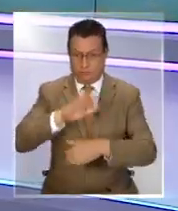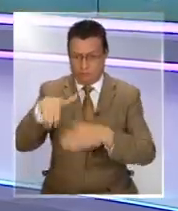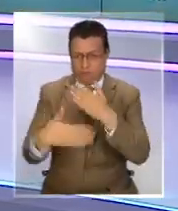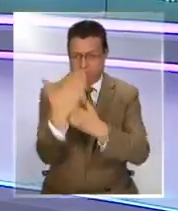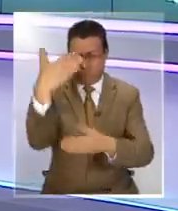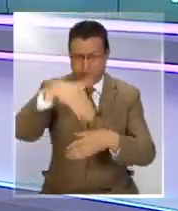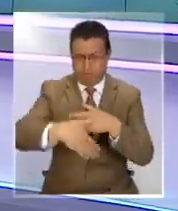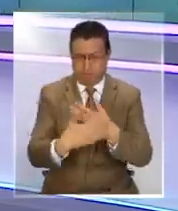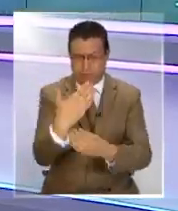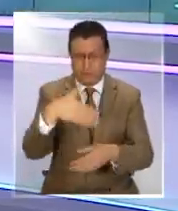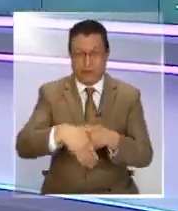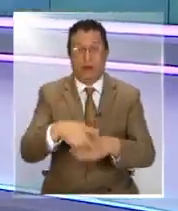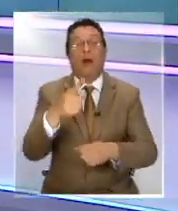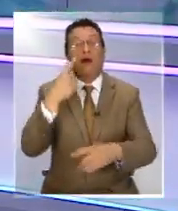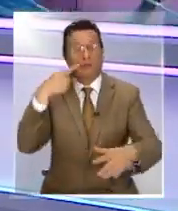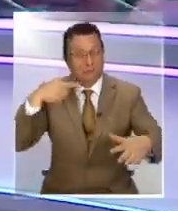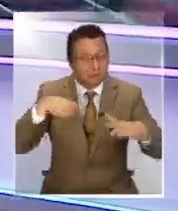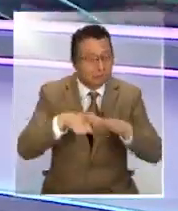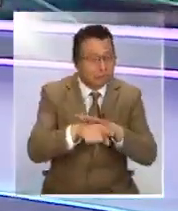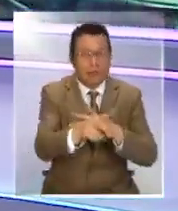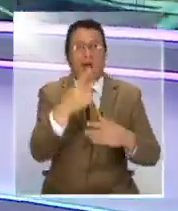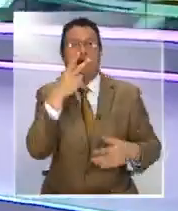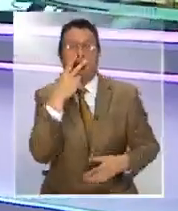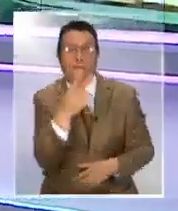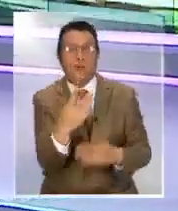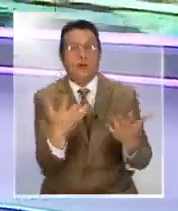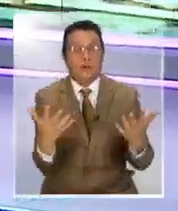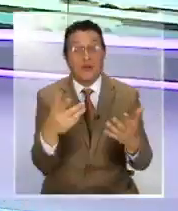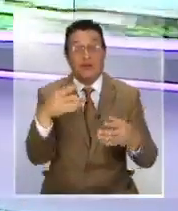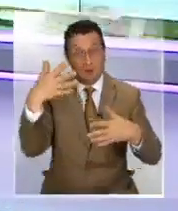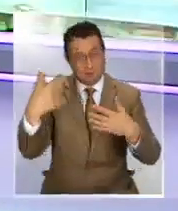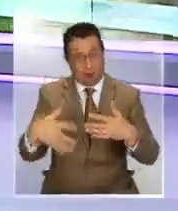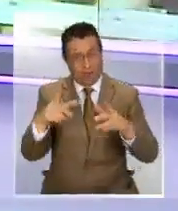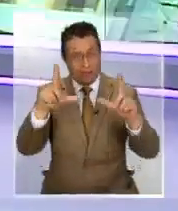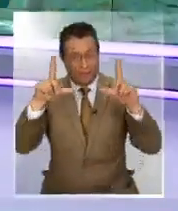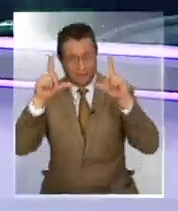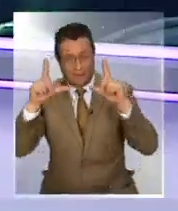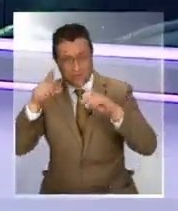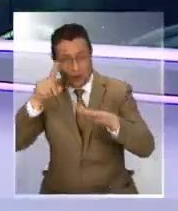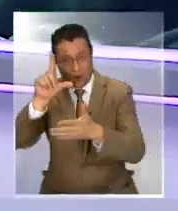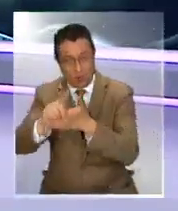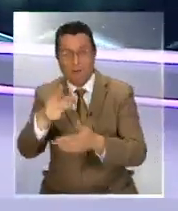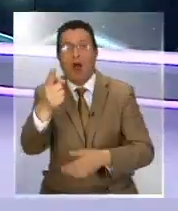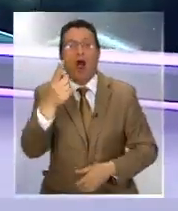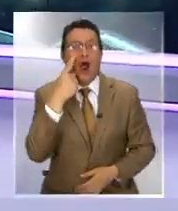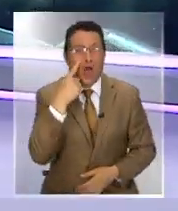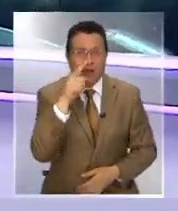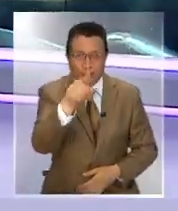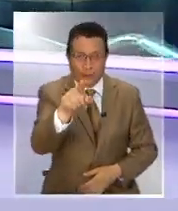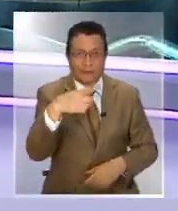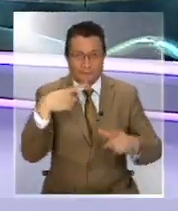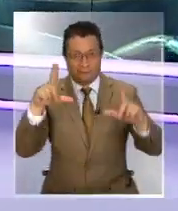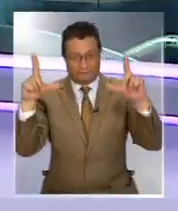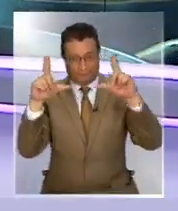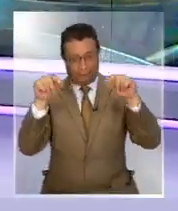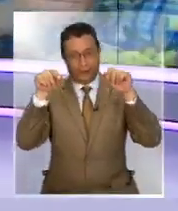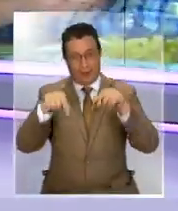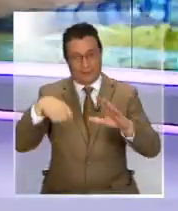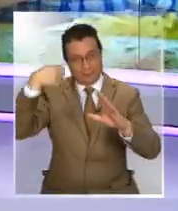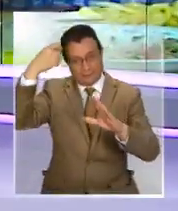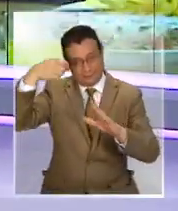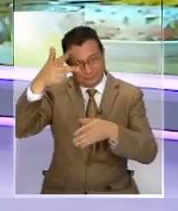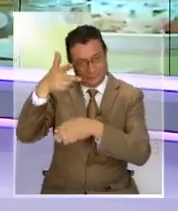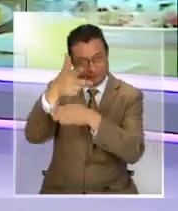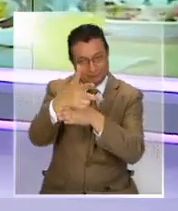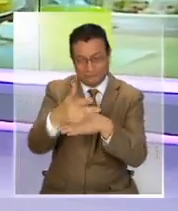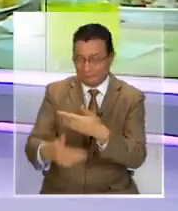eso entramos en sus rincones más secretos y emblemáticos para que usted pueda conocerlos a través del reportaje de Manuel Medina y